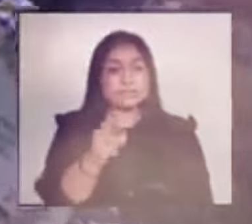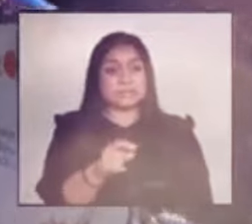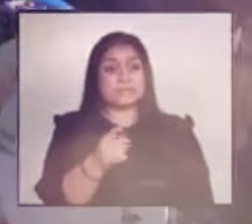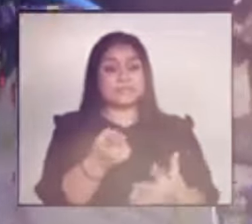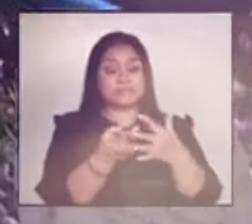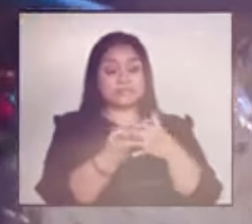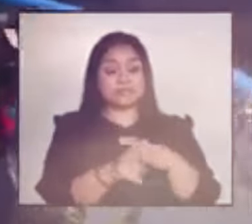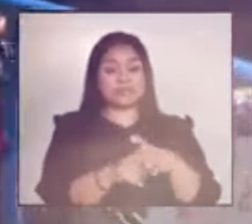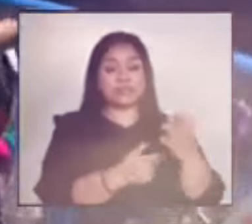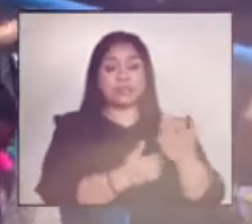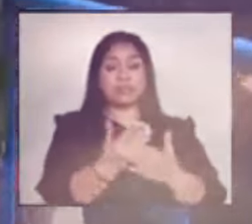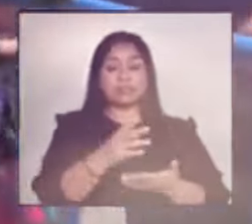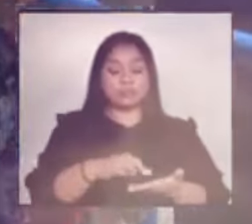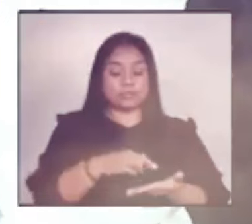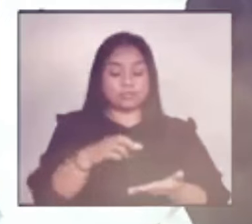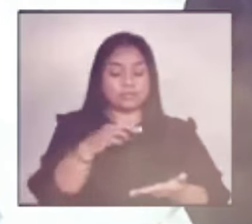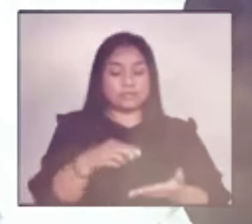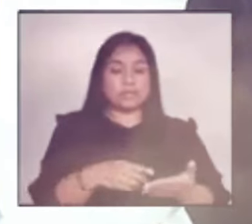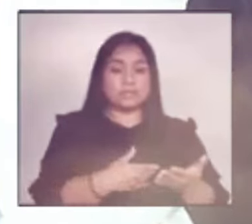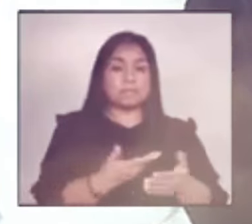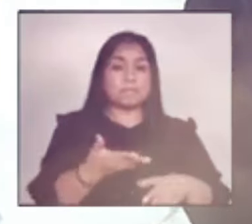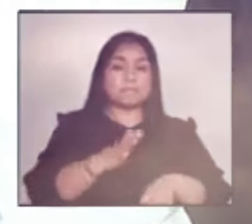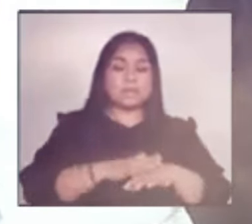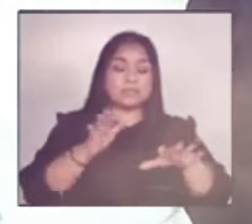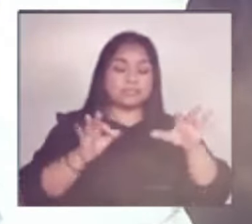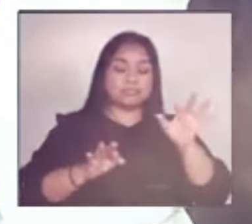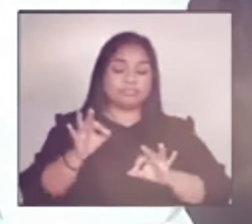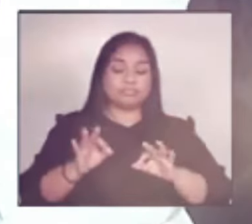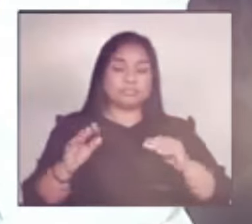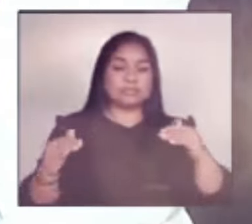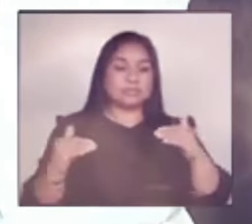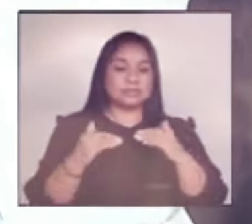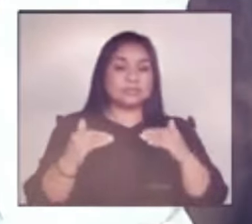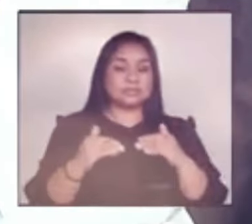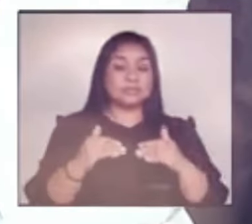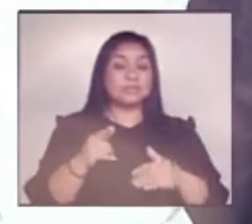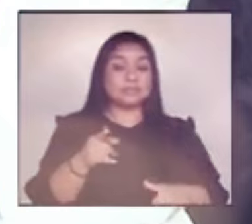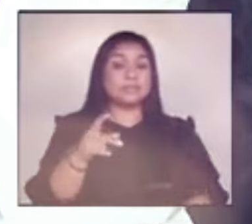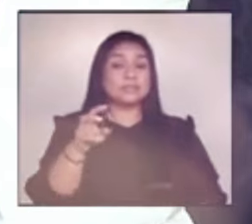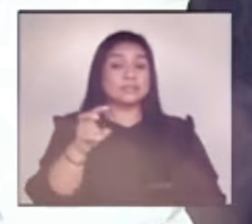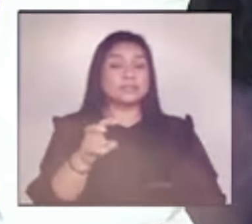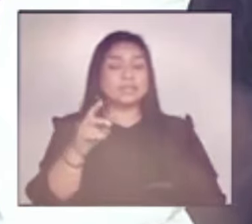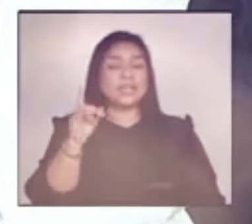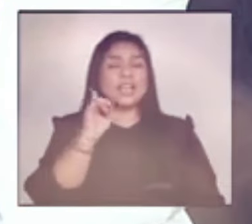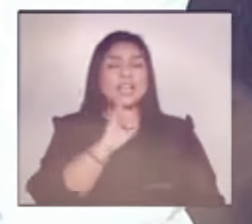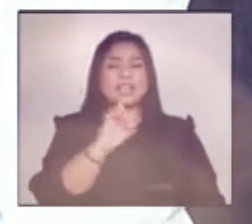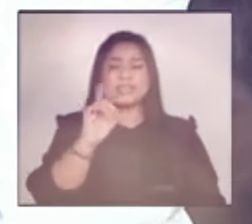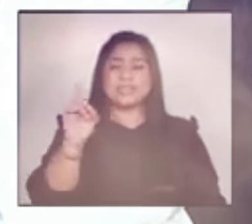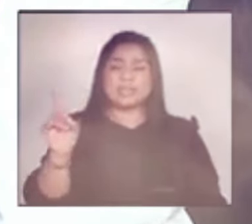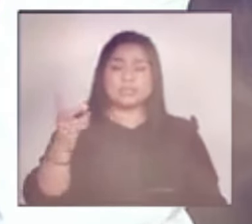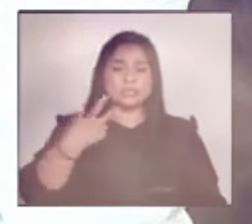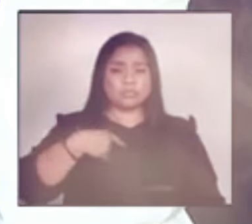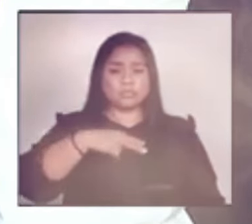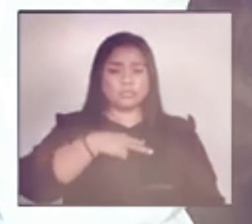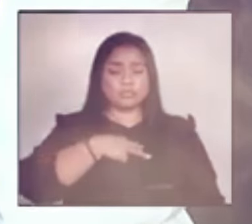nuevo país más justo y equitativo, y esto requiere que todos y cada una de nosotras